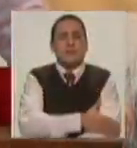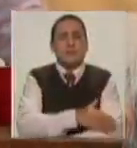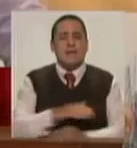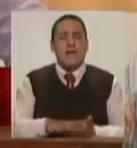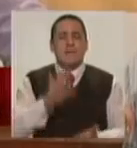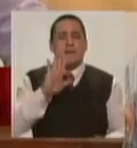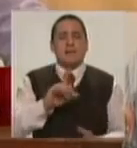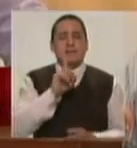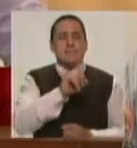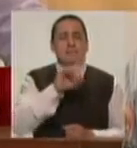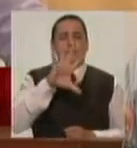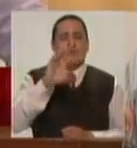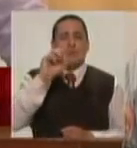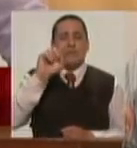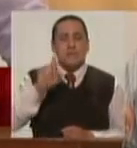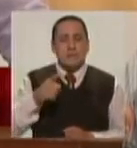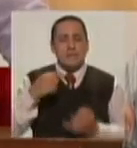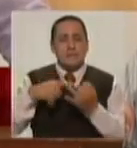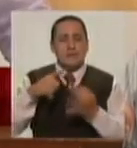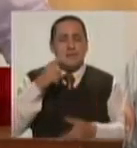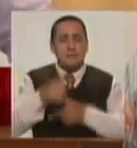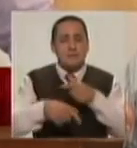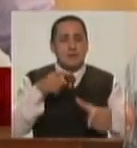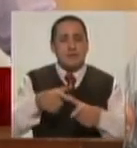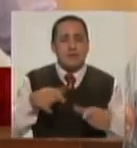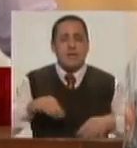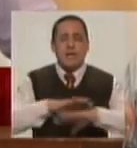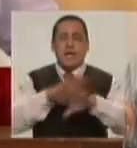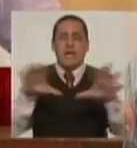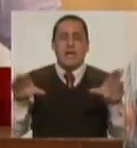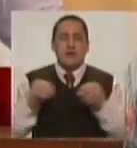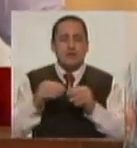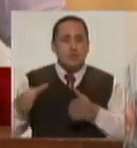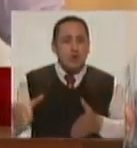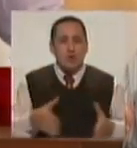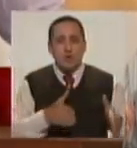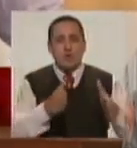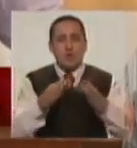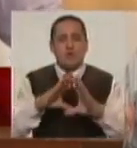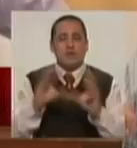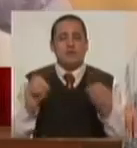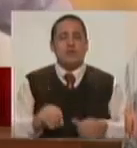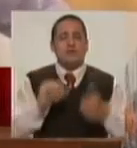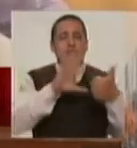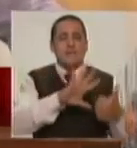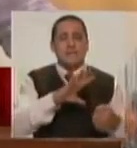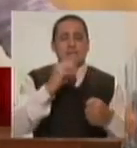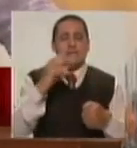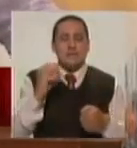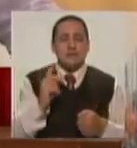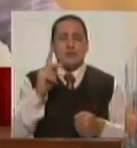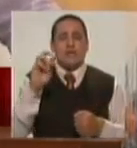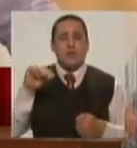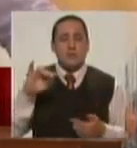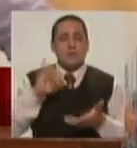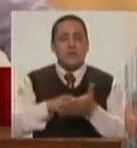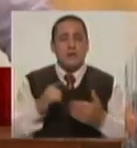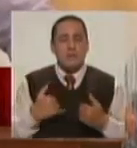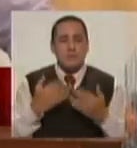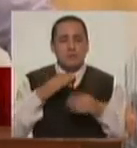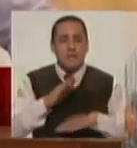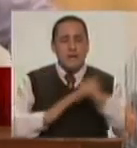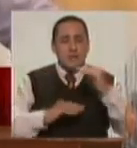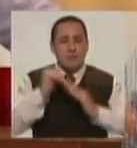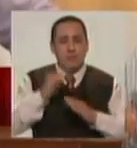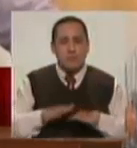a más de 150 mil pobladores a todo lo largo y ancho de estos 600 y pico kilómetros que vamos a